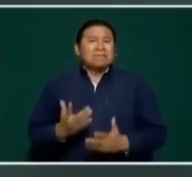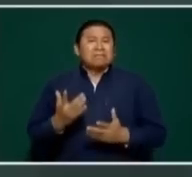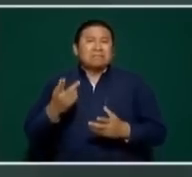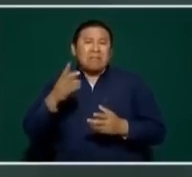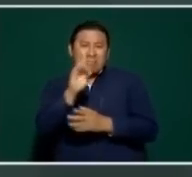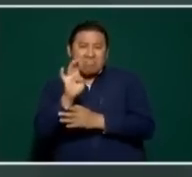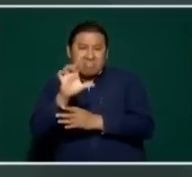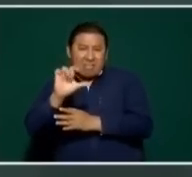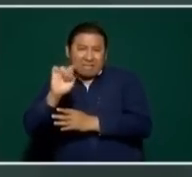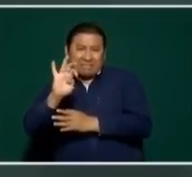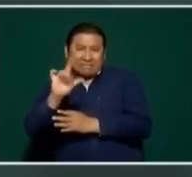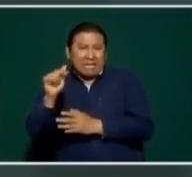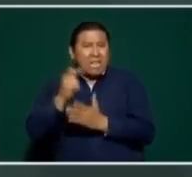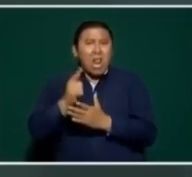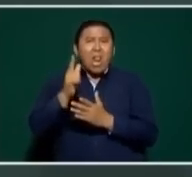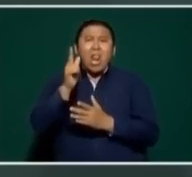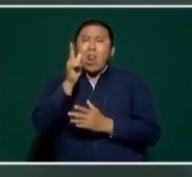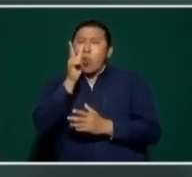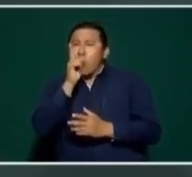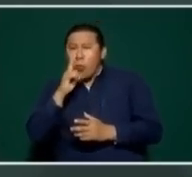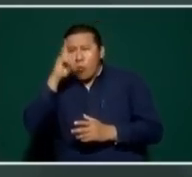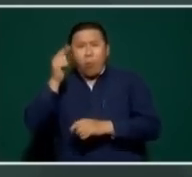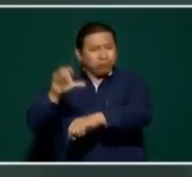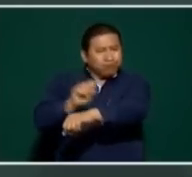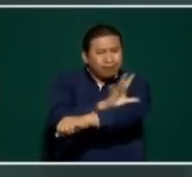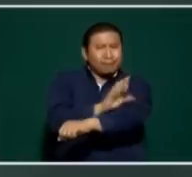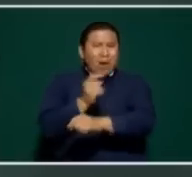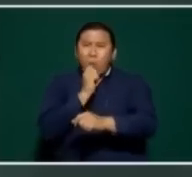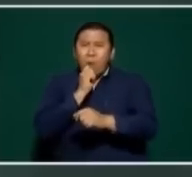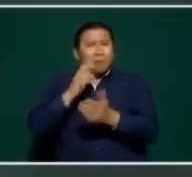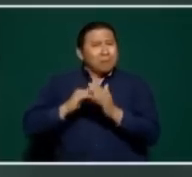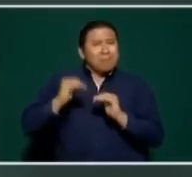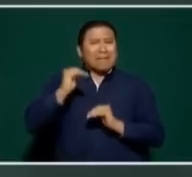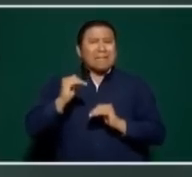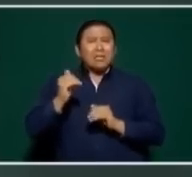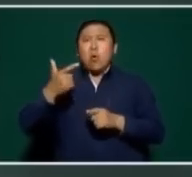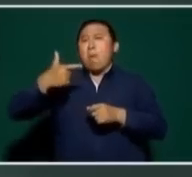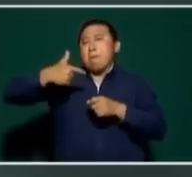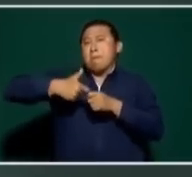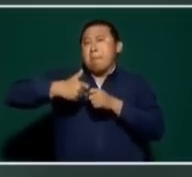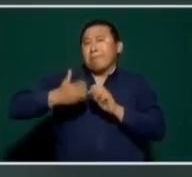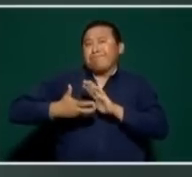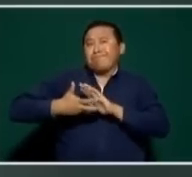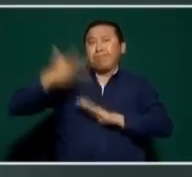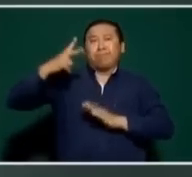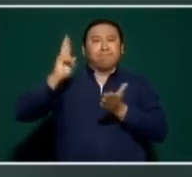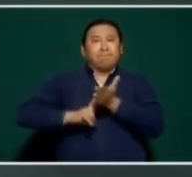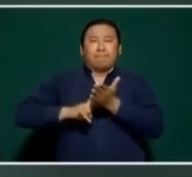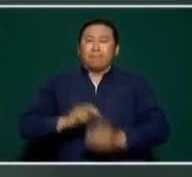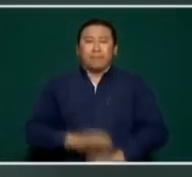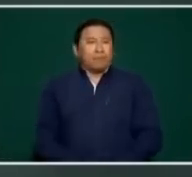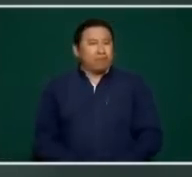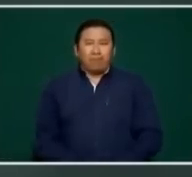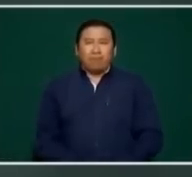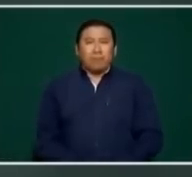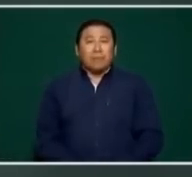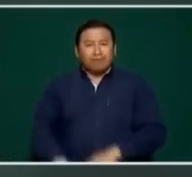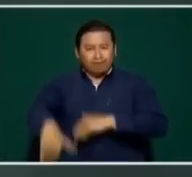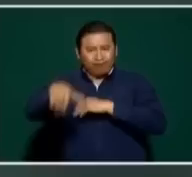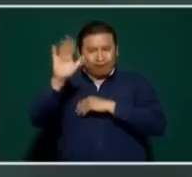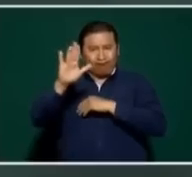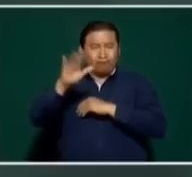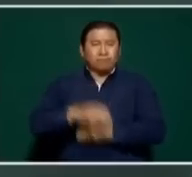diésel, luz, que no va a haber gasolinazos. El